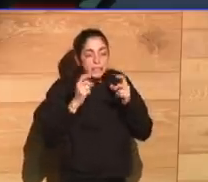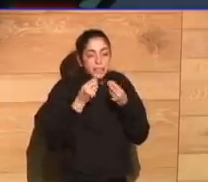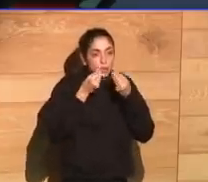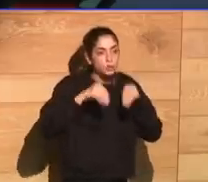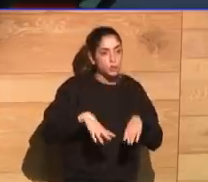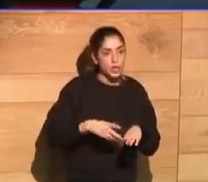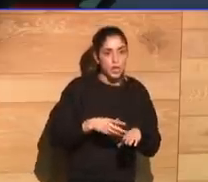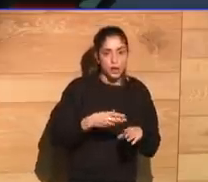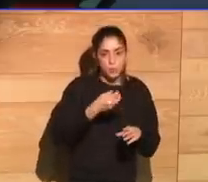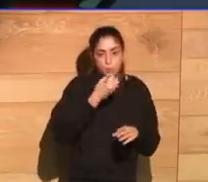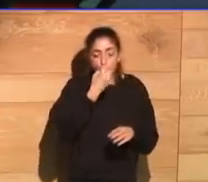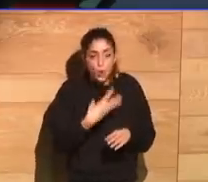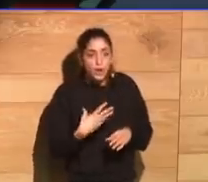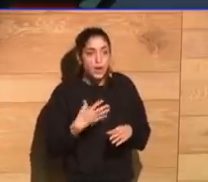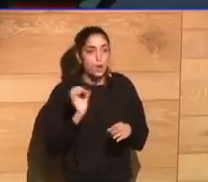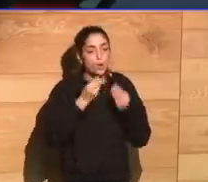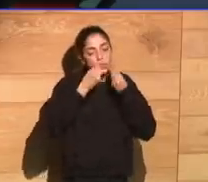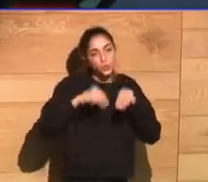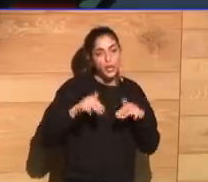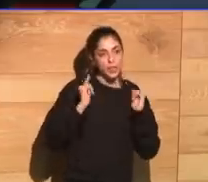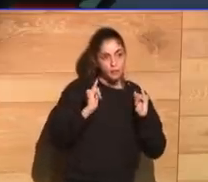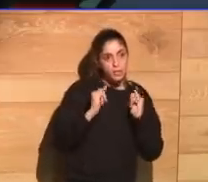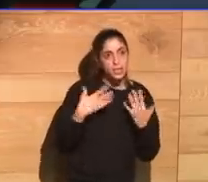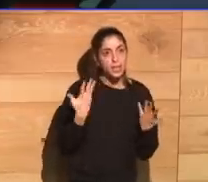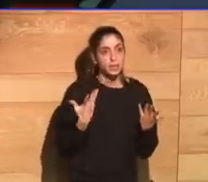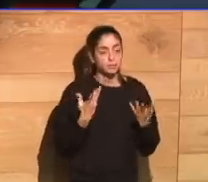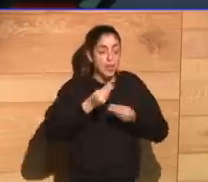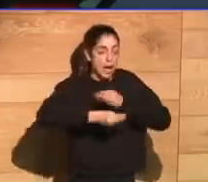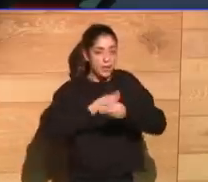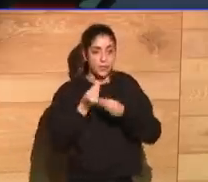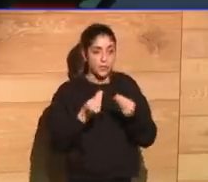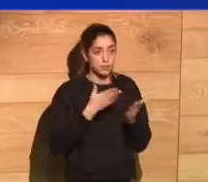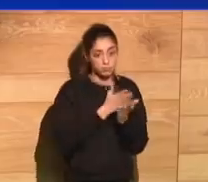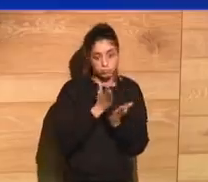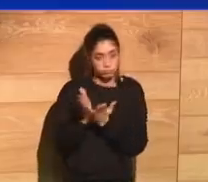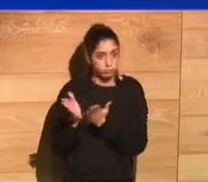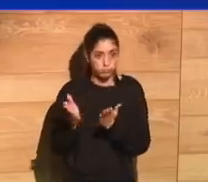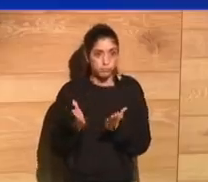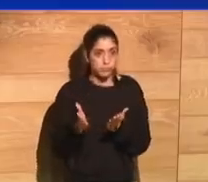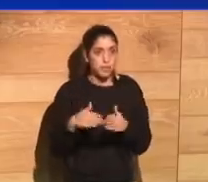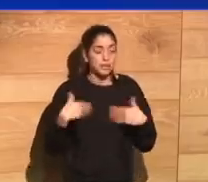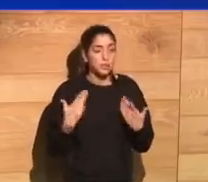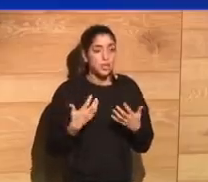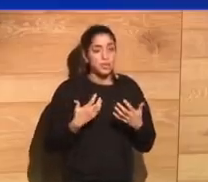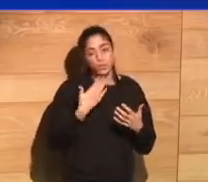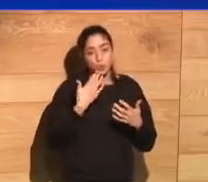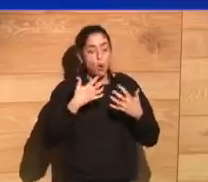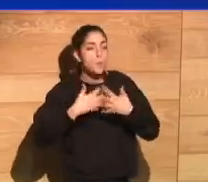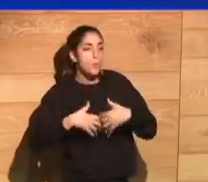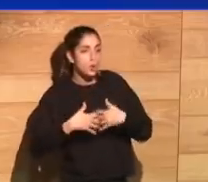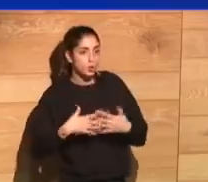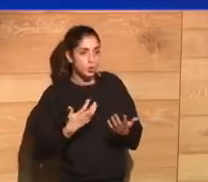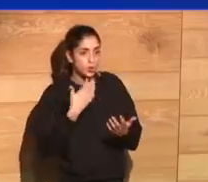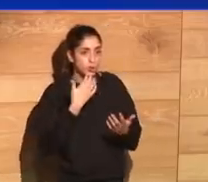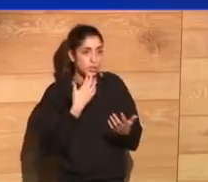una historia divertida, o se puede hacer de mil maneras. Y él es el que tiene que ser el motor. Una vez se incorpora en el sistema de Hollywood el